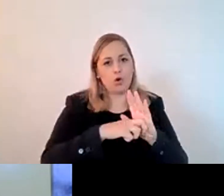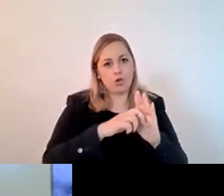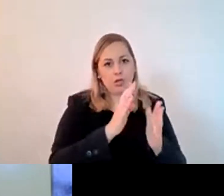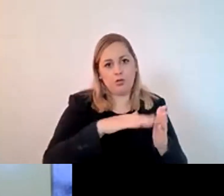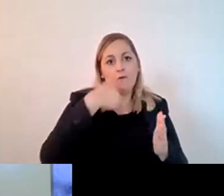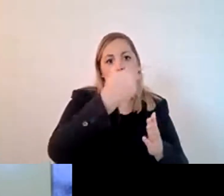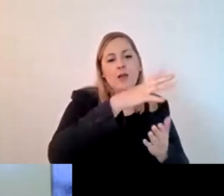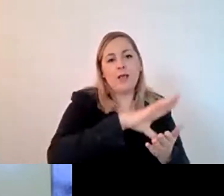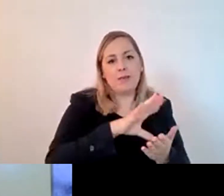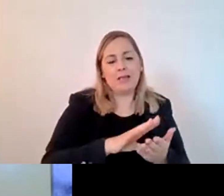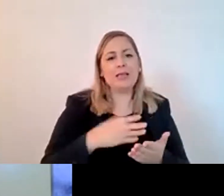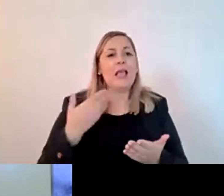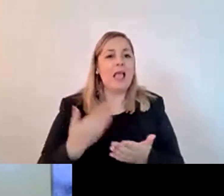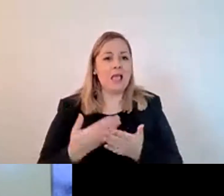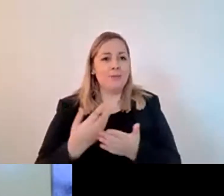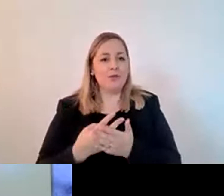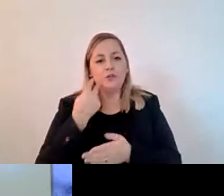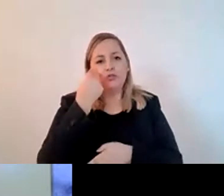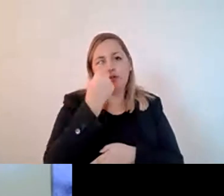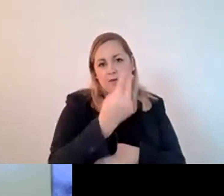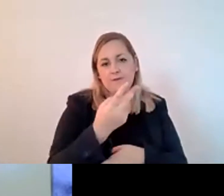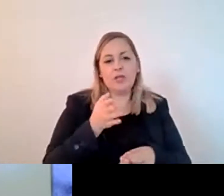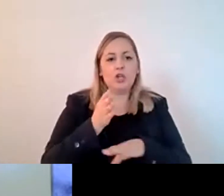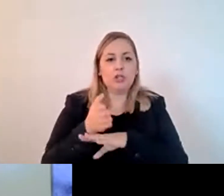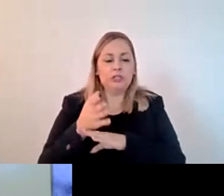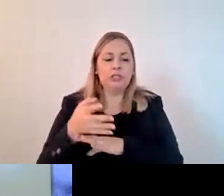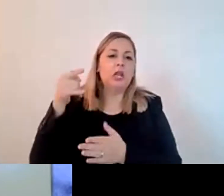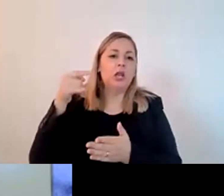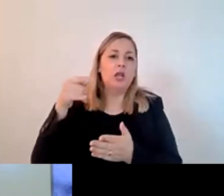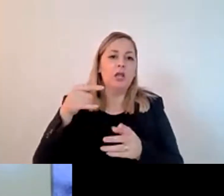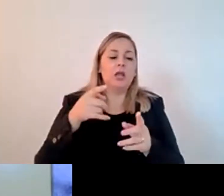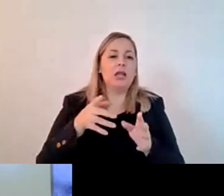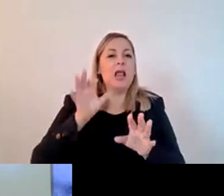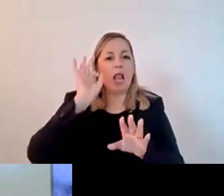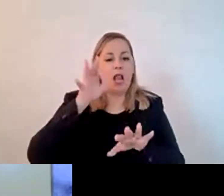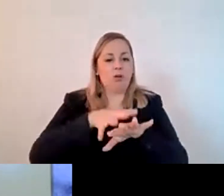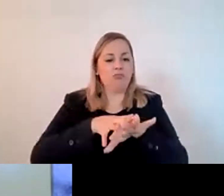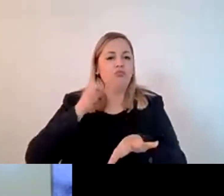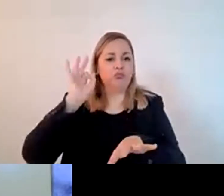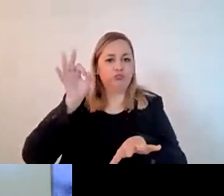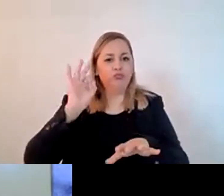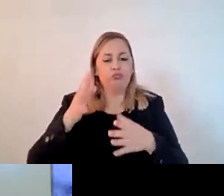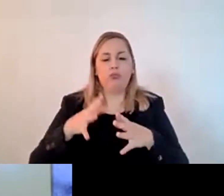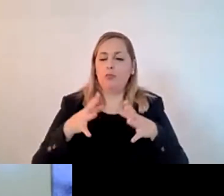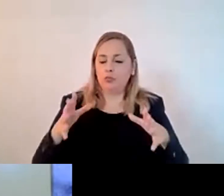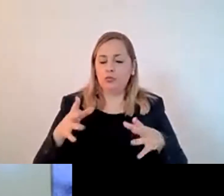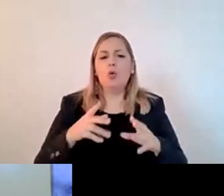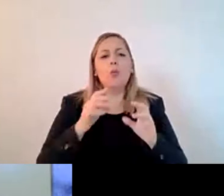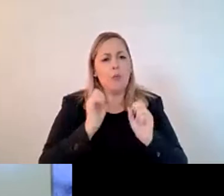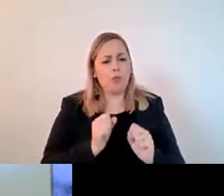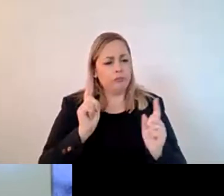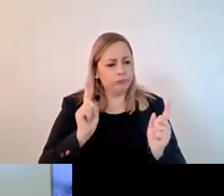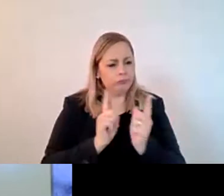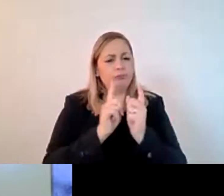aprovecho de verlos, asistir a los congresos bastante y he podido reunirme con